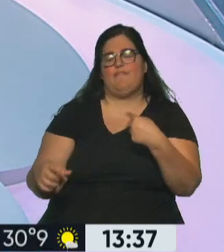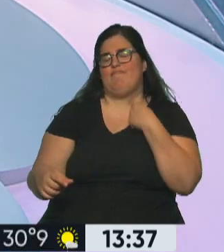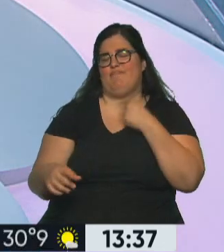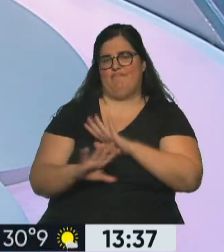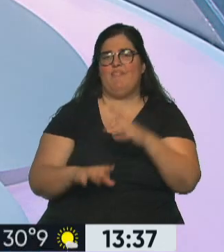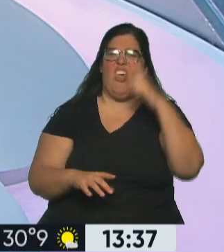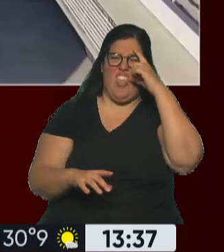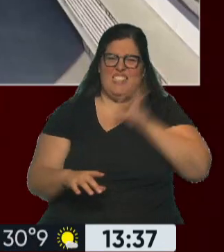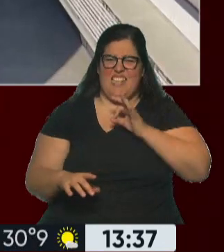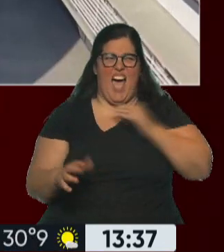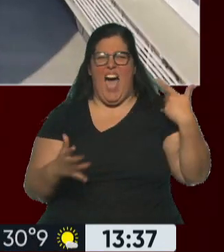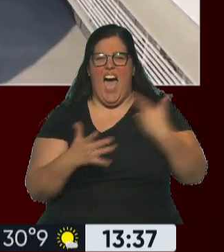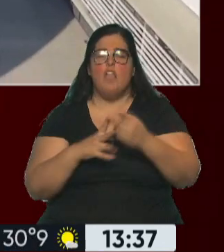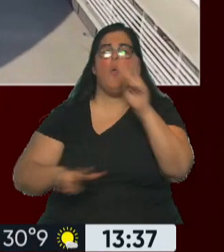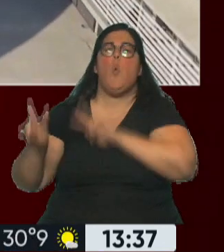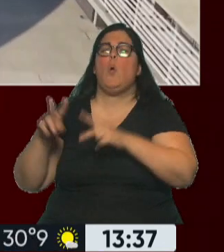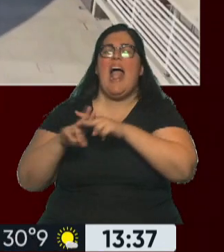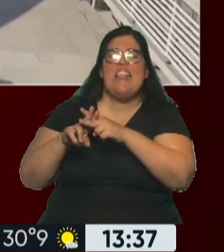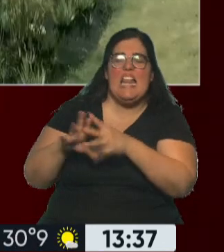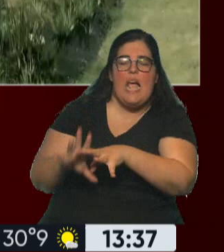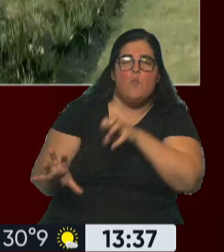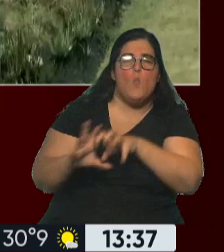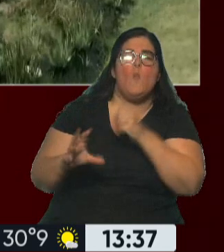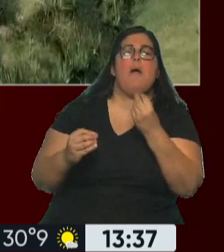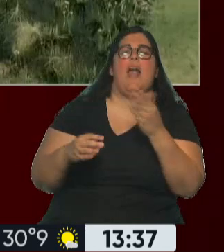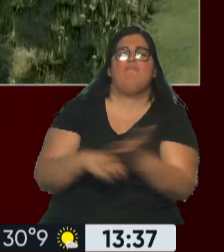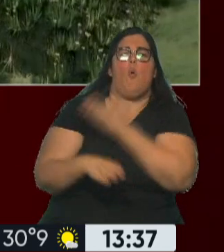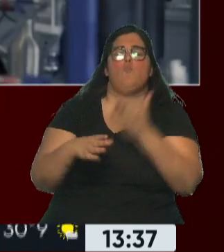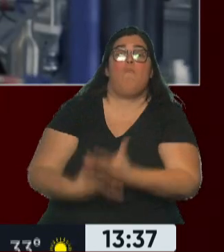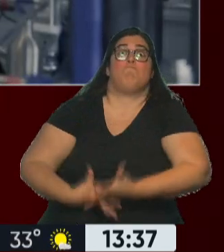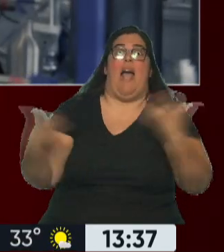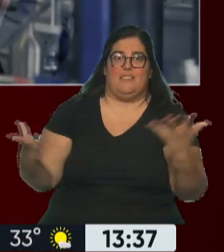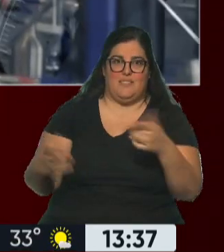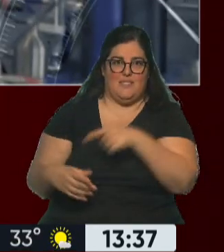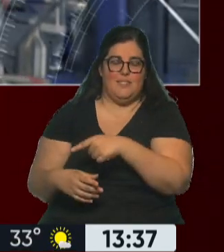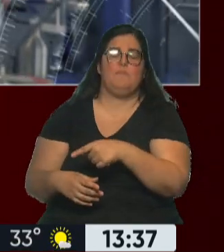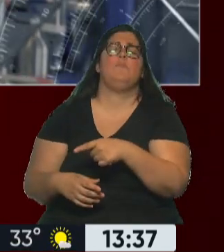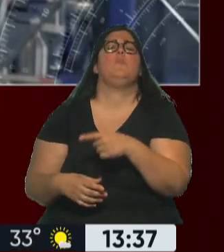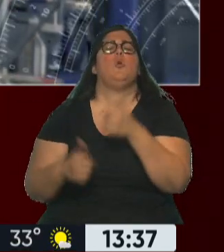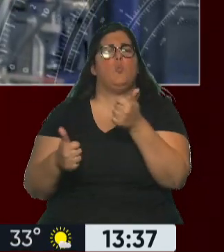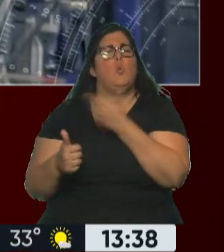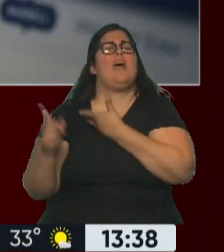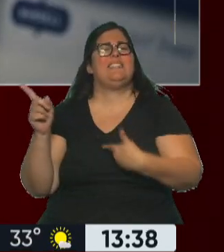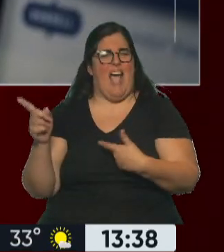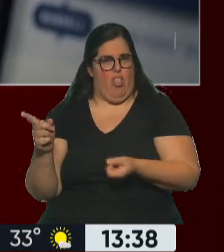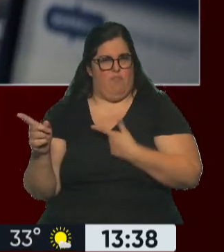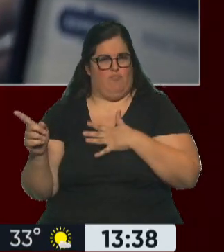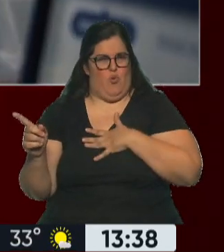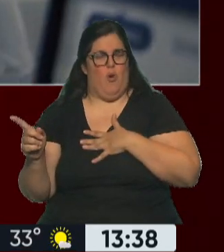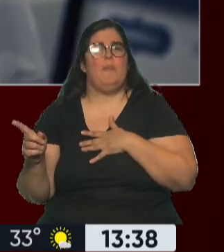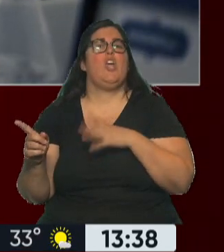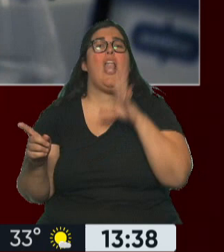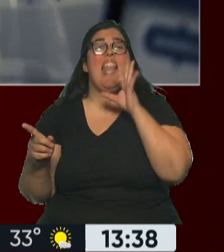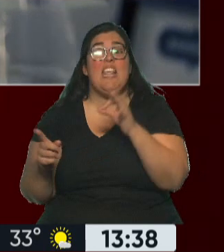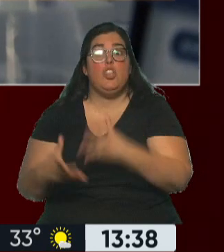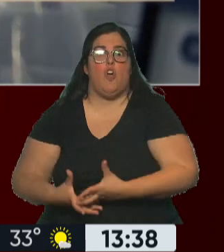años que están tratando de encontrar una técnica de extracción que les permita producir en escala, y más allá de la loable propiedad estatal, no lograron obtener el litio a